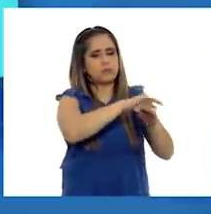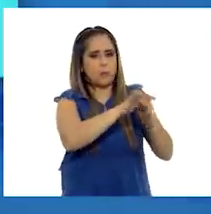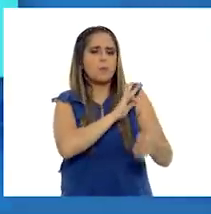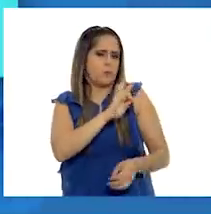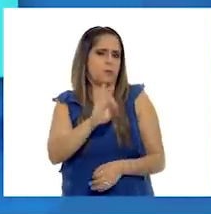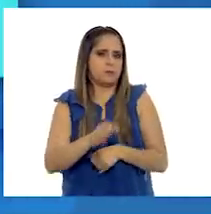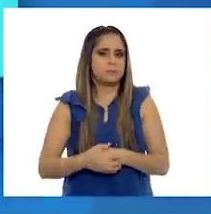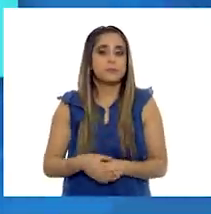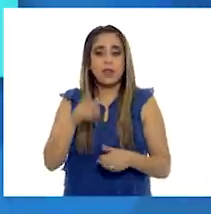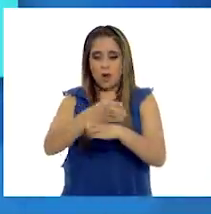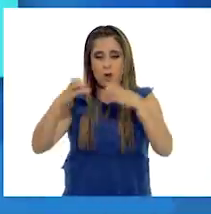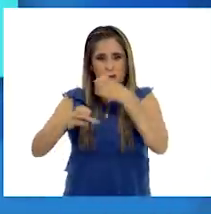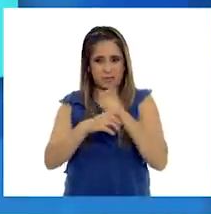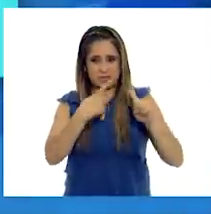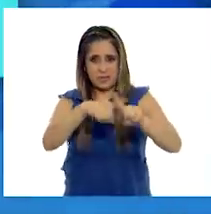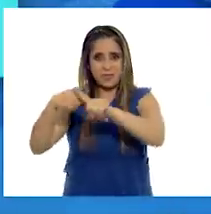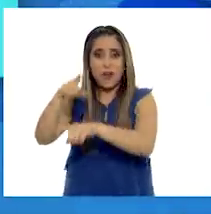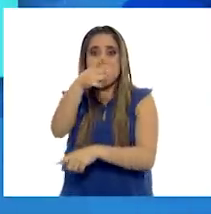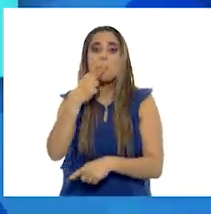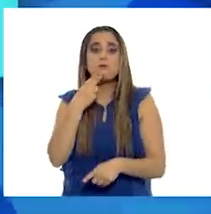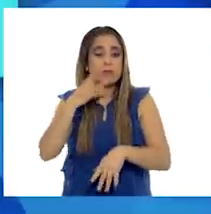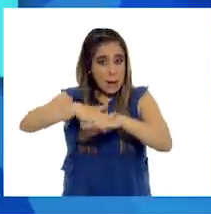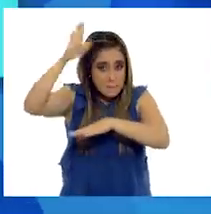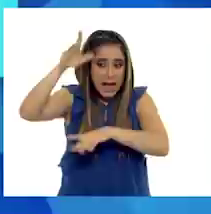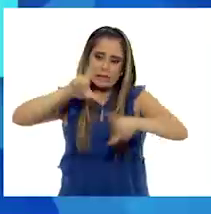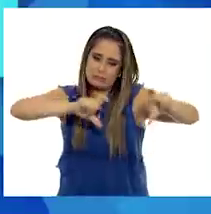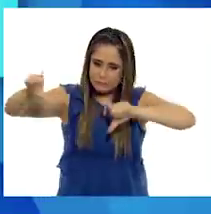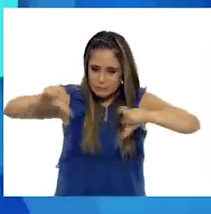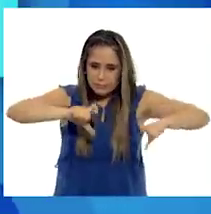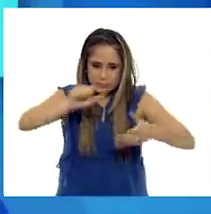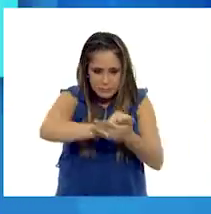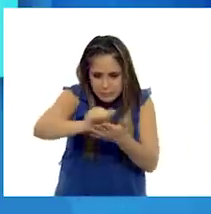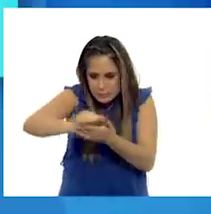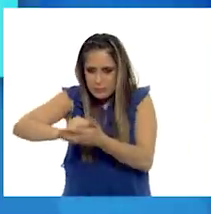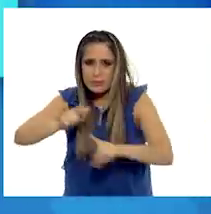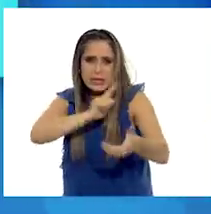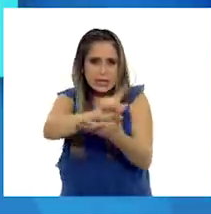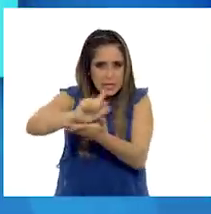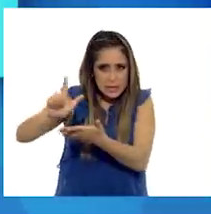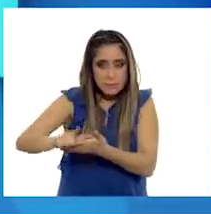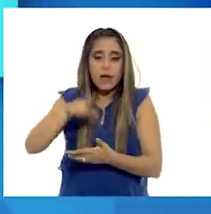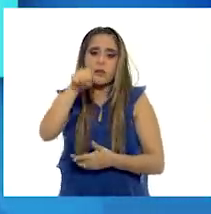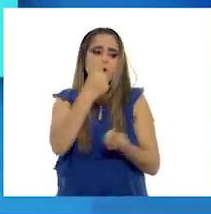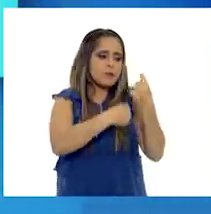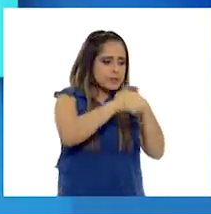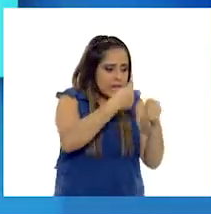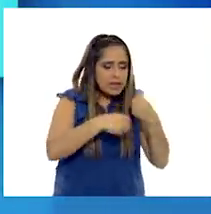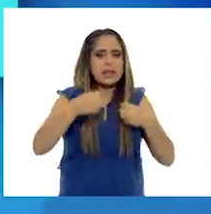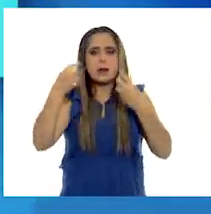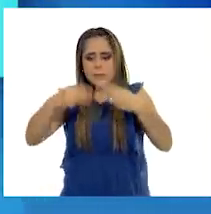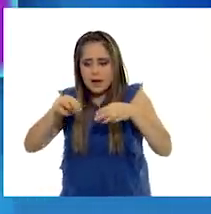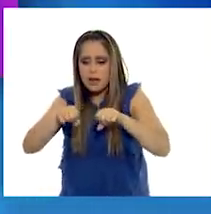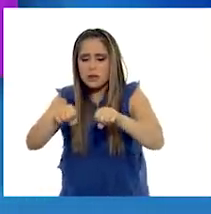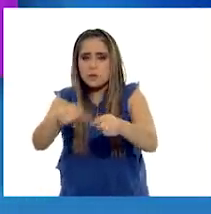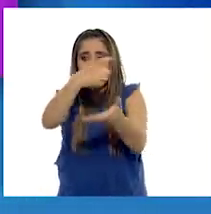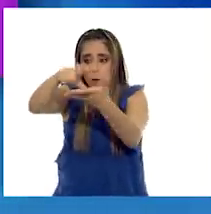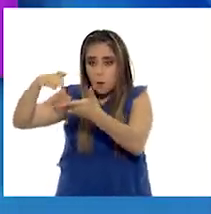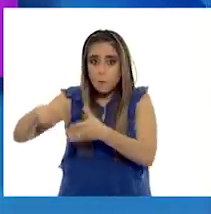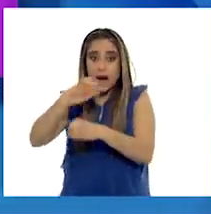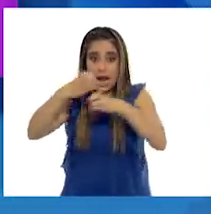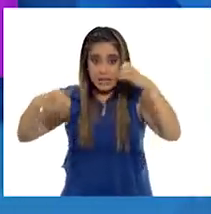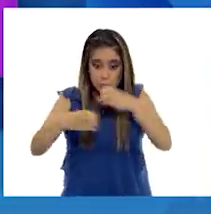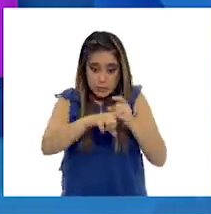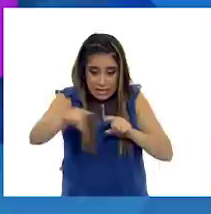Desinfecta las superficies de los objetos que más utilizas. También las cosas que compres en la tienda o en el supermercado.